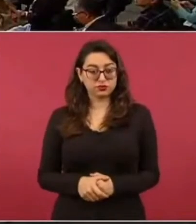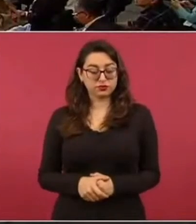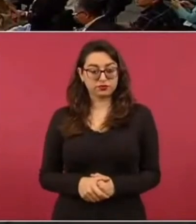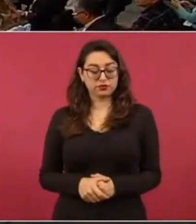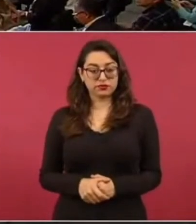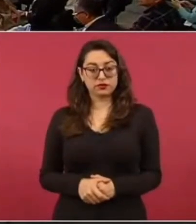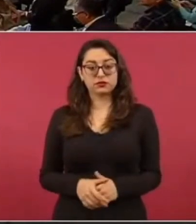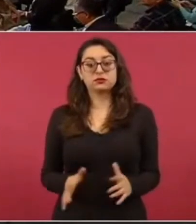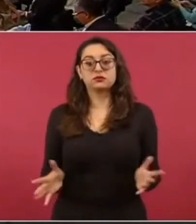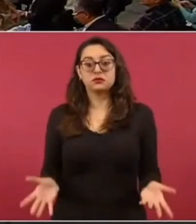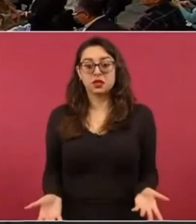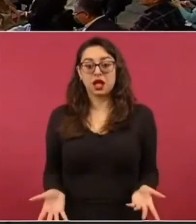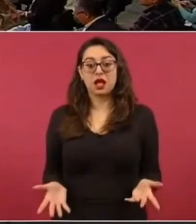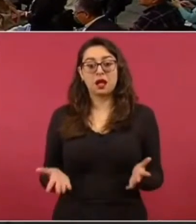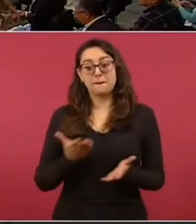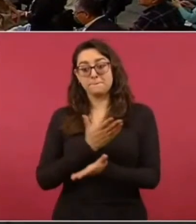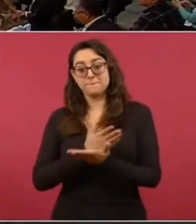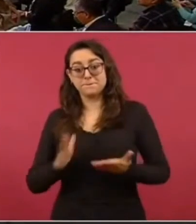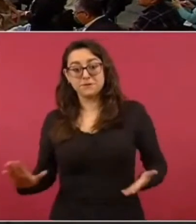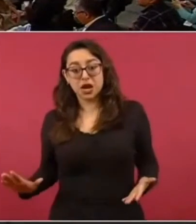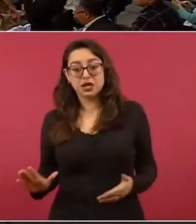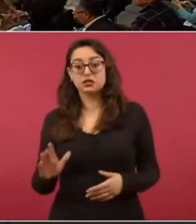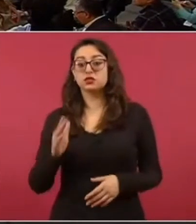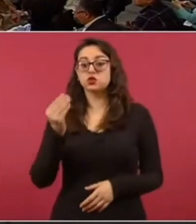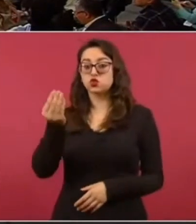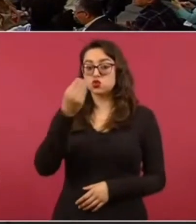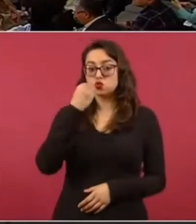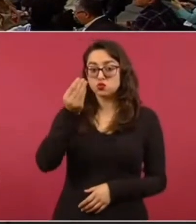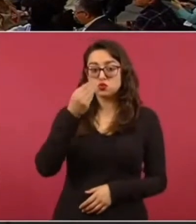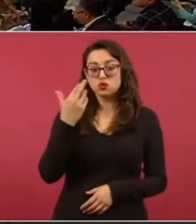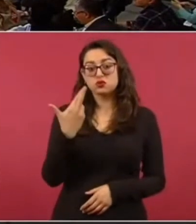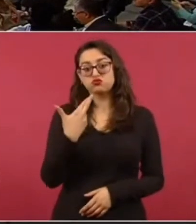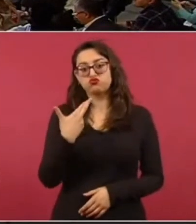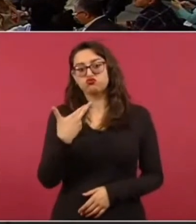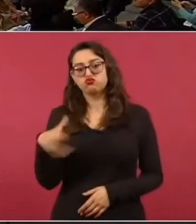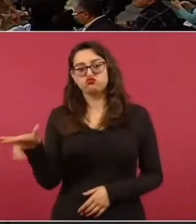Un fondo para comer en restaurantes de lujo